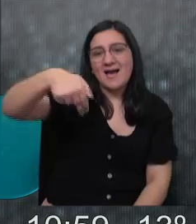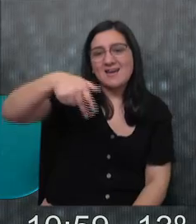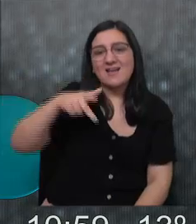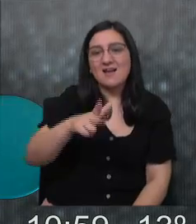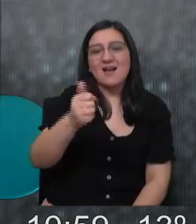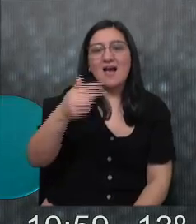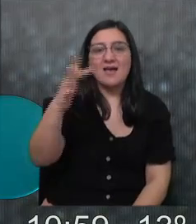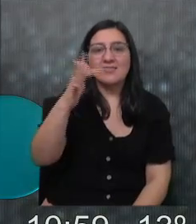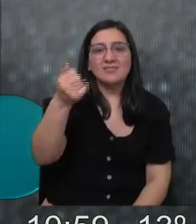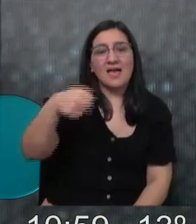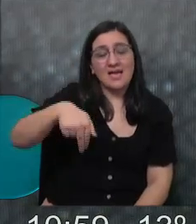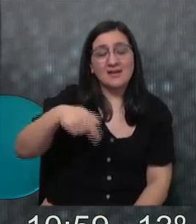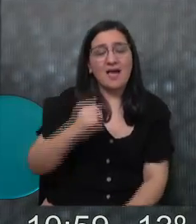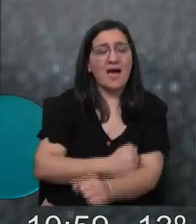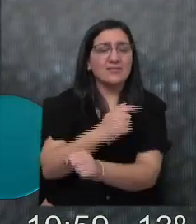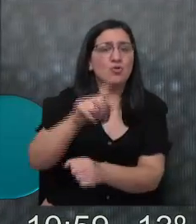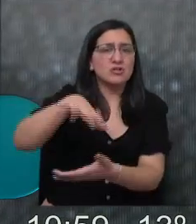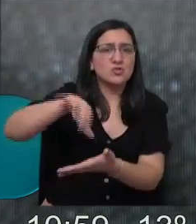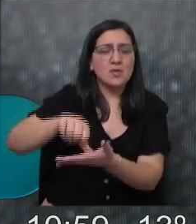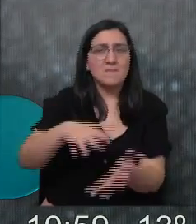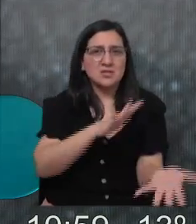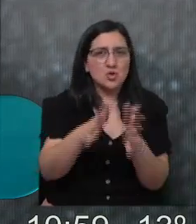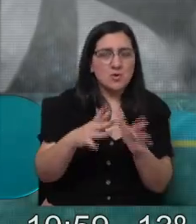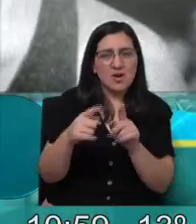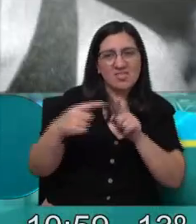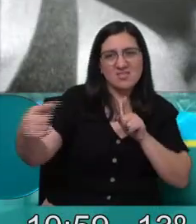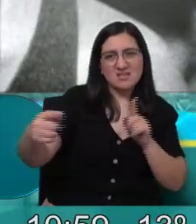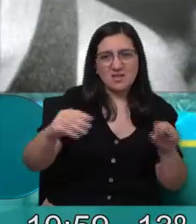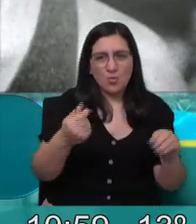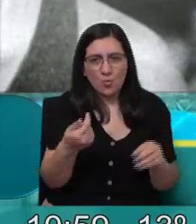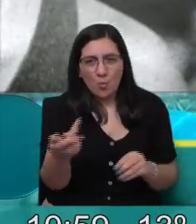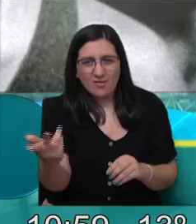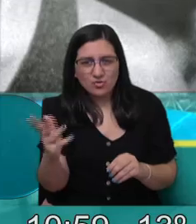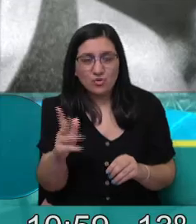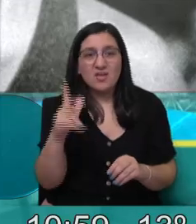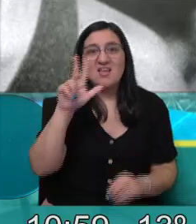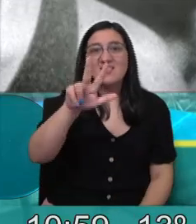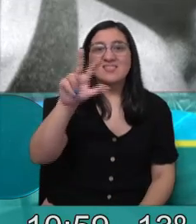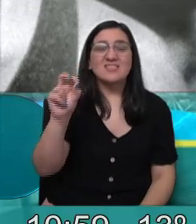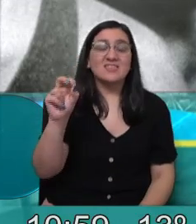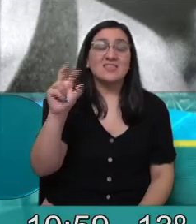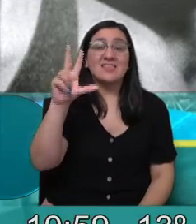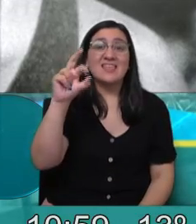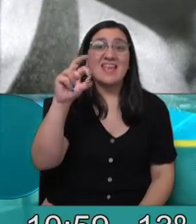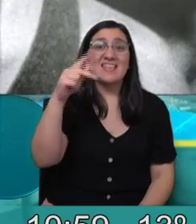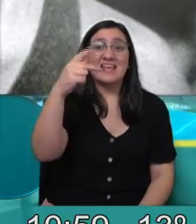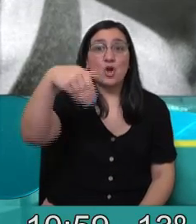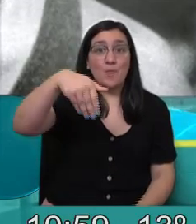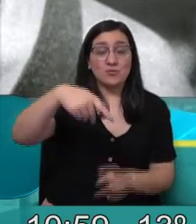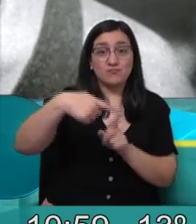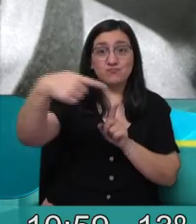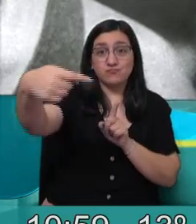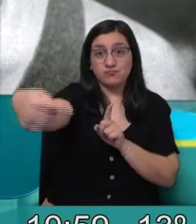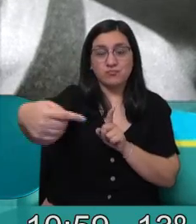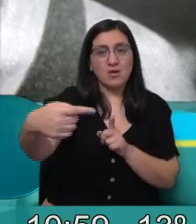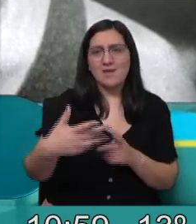Más o menos, para que ustedes entiendan de la distancia que estamos hablando, ella quería nadar 30 kilómetros. 30 kilómetros. Era